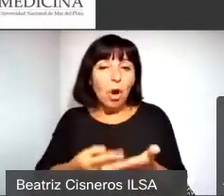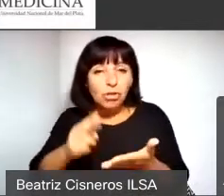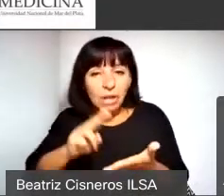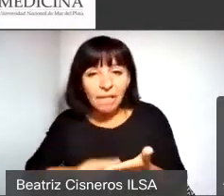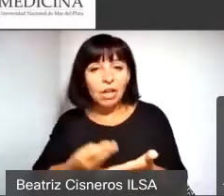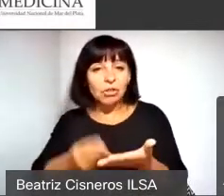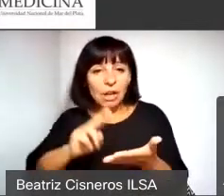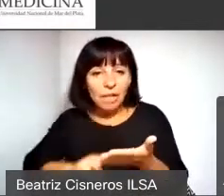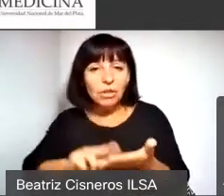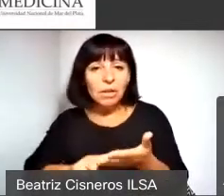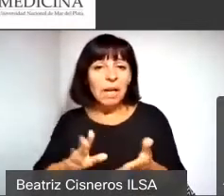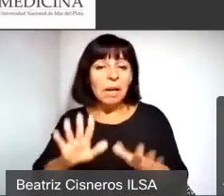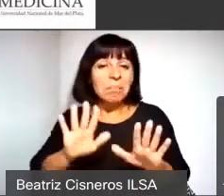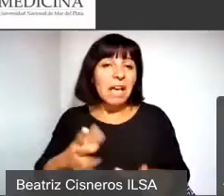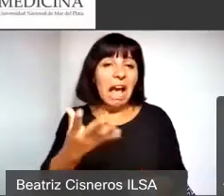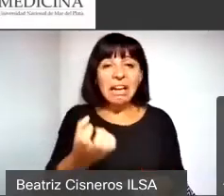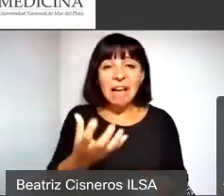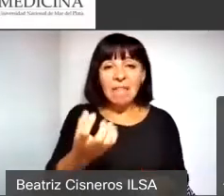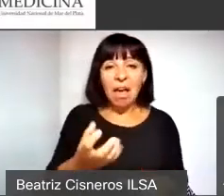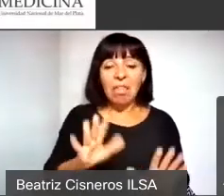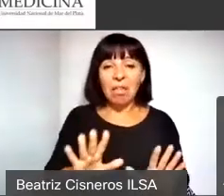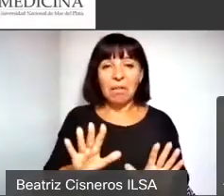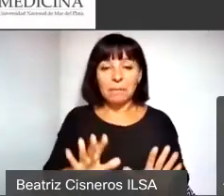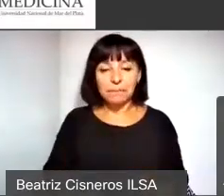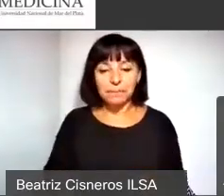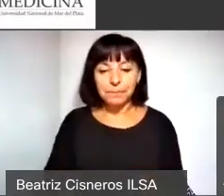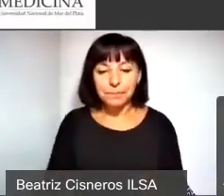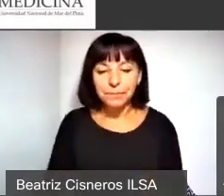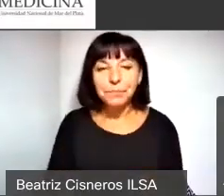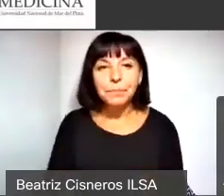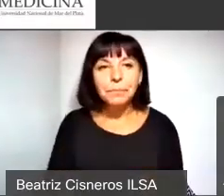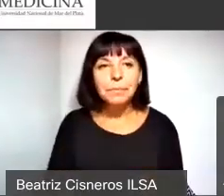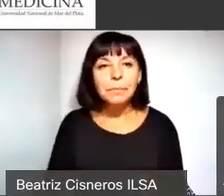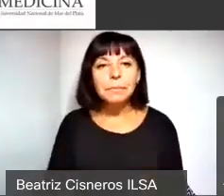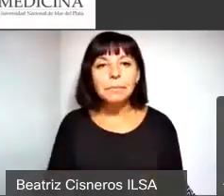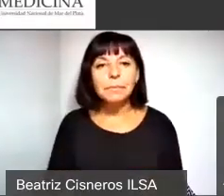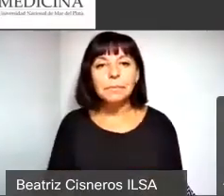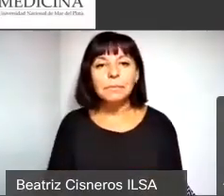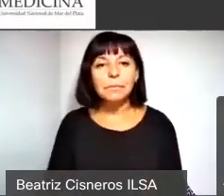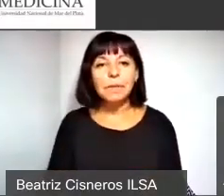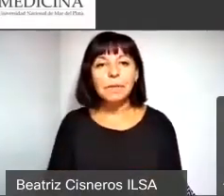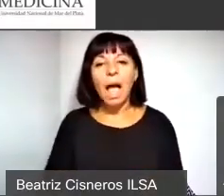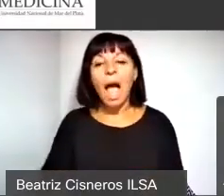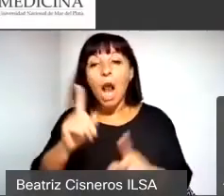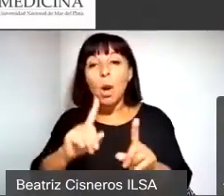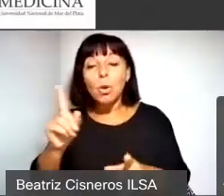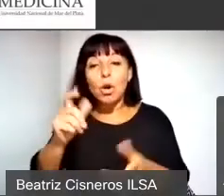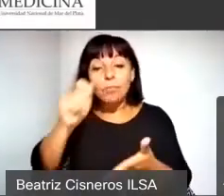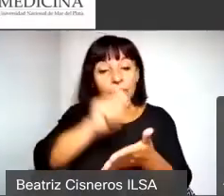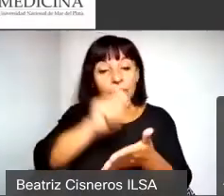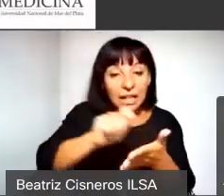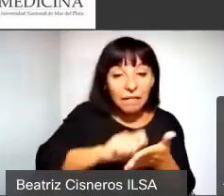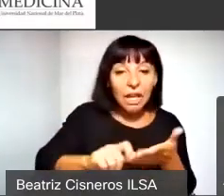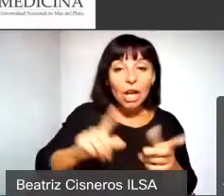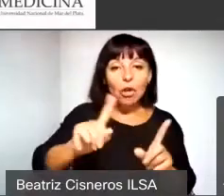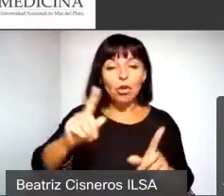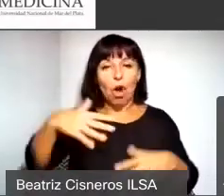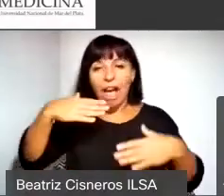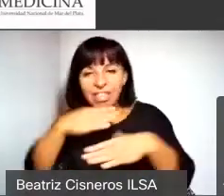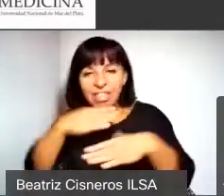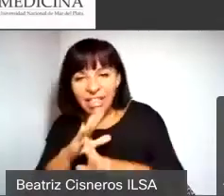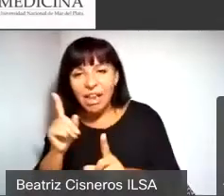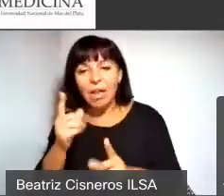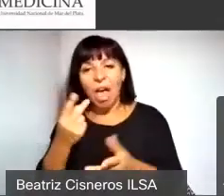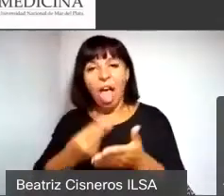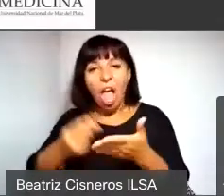veces que quieran. Sí, o sea, ya queda registro de esto. Lo que no han podido tomar nota o apuntarlo, tienen otras oportunidades para